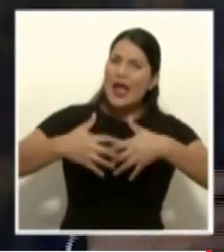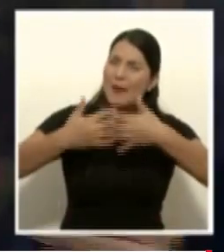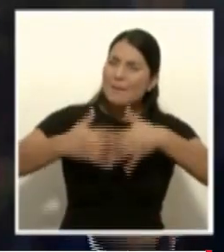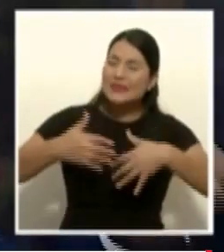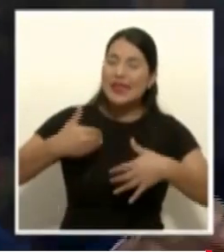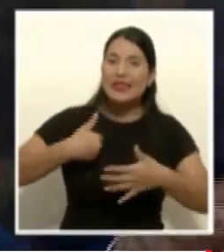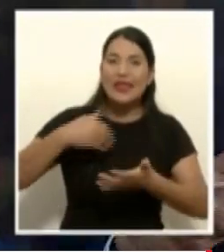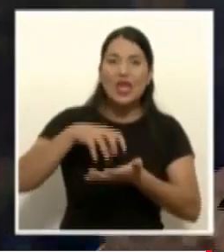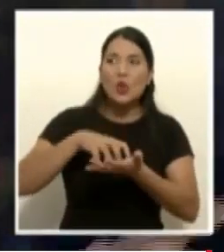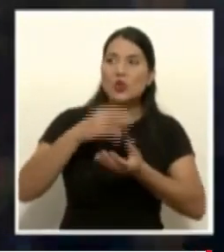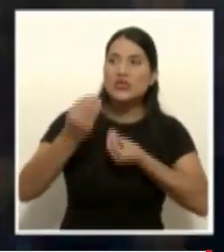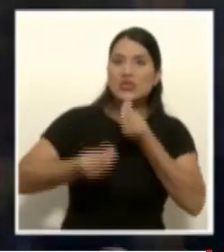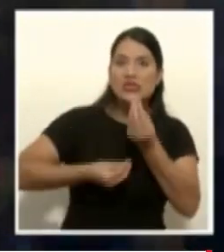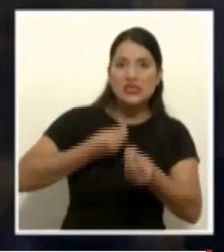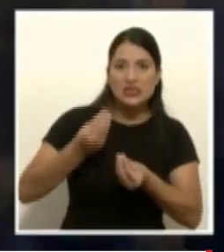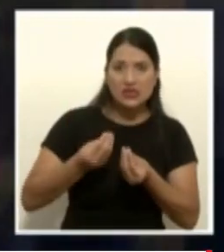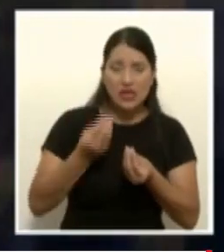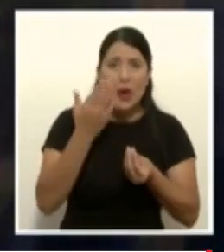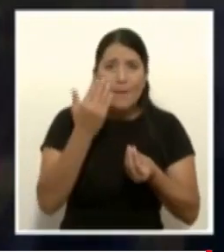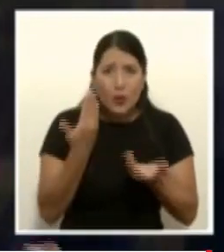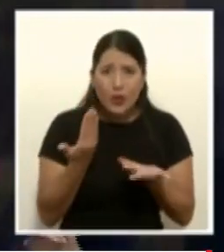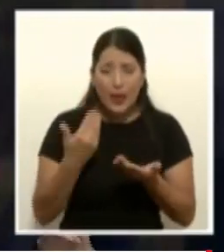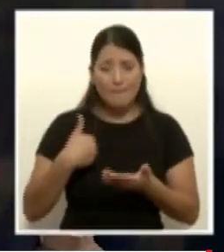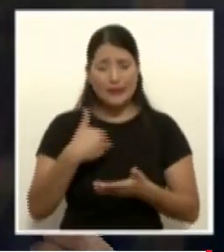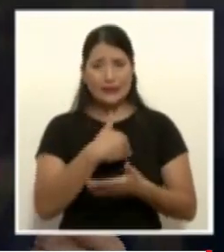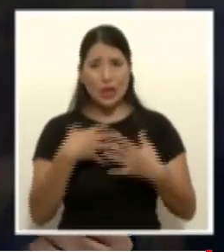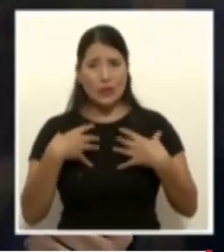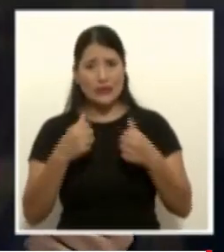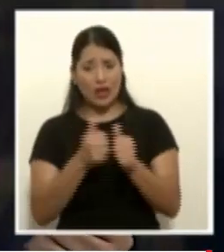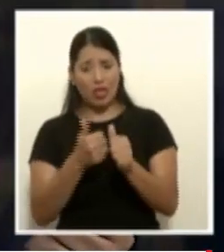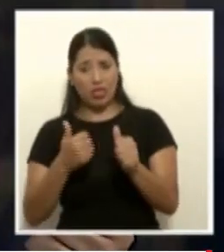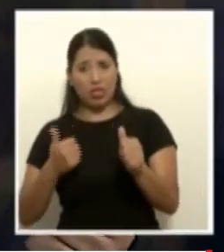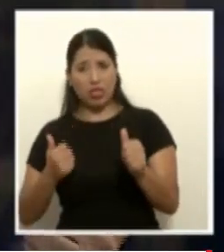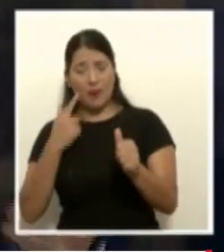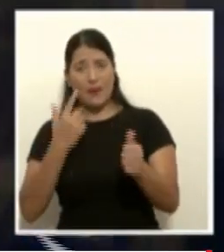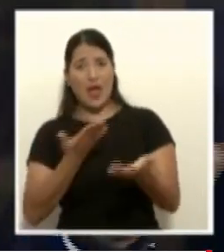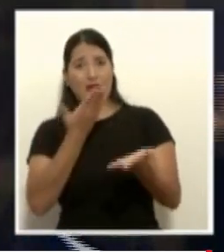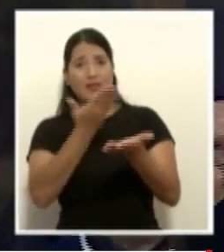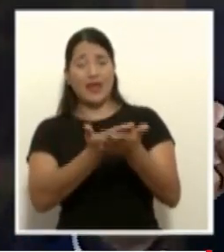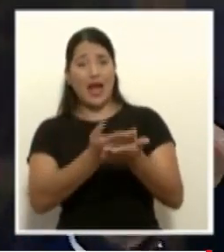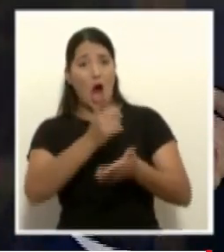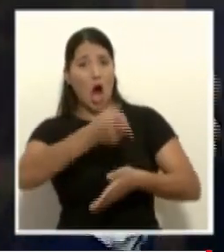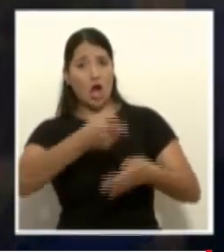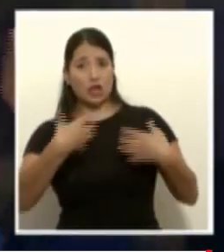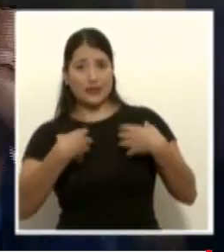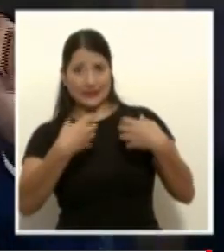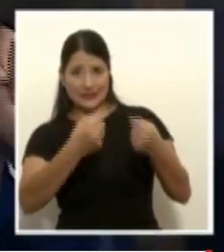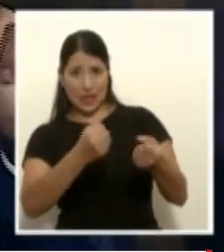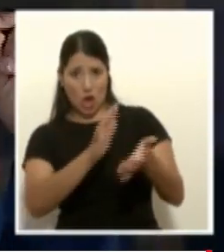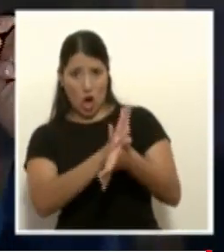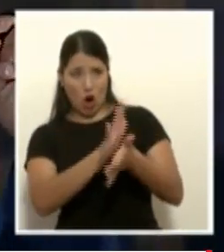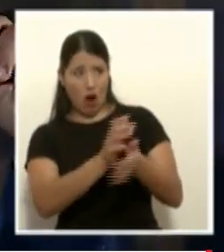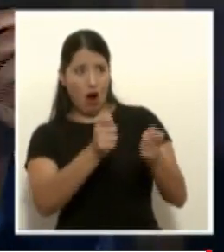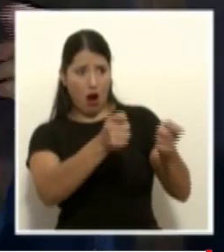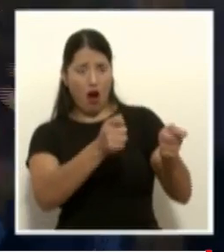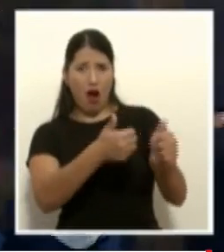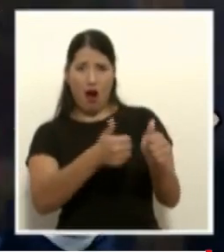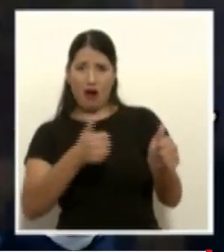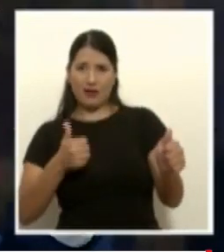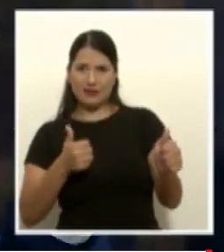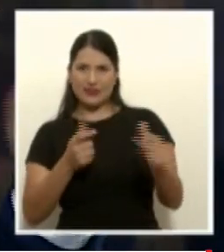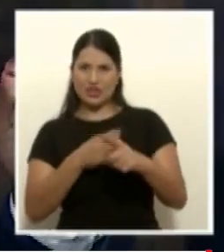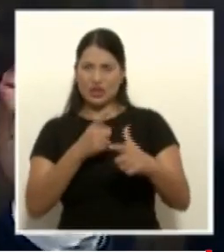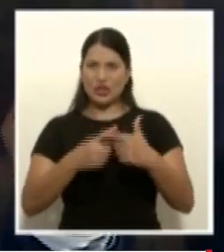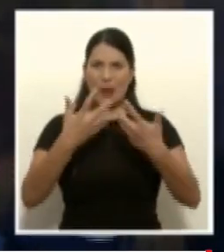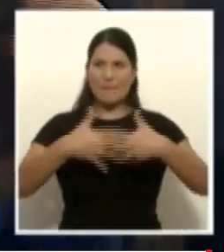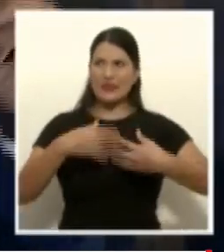el atraso que hay de entregas de órdenes sanitarias, ¿verdad? Que esto podría influir en el tema. Pueden notificar las empresas,